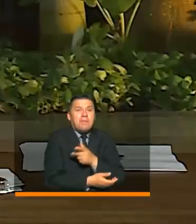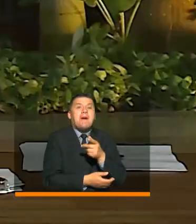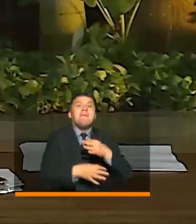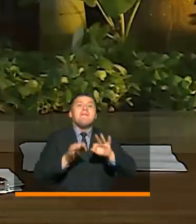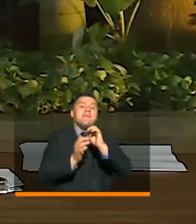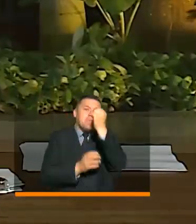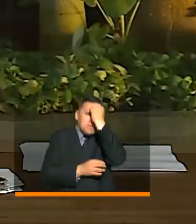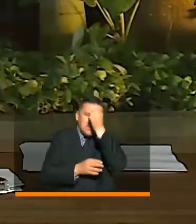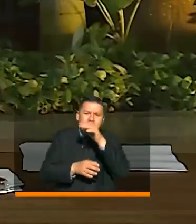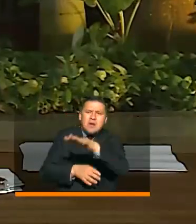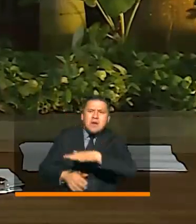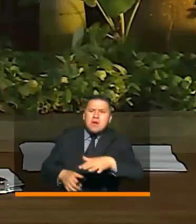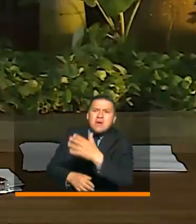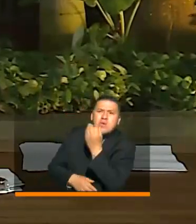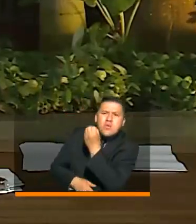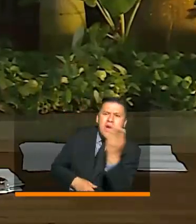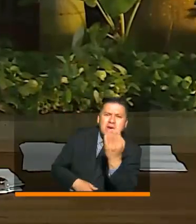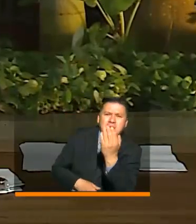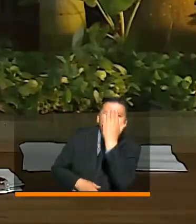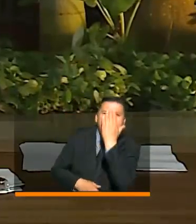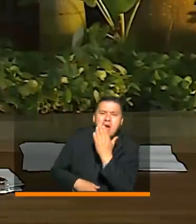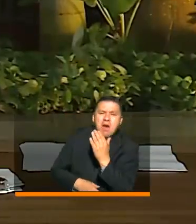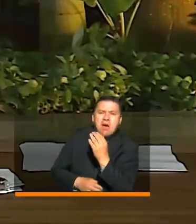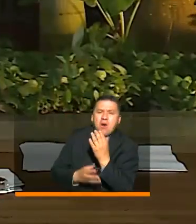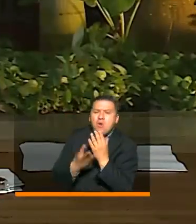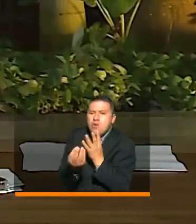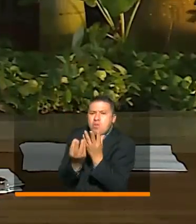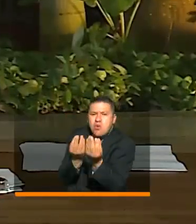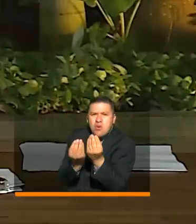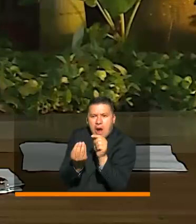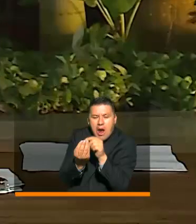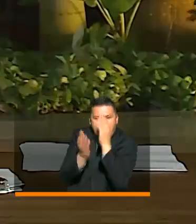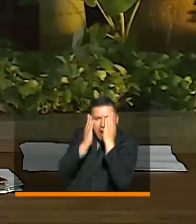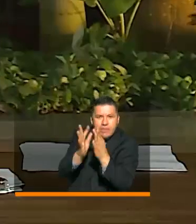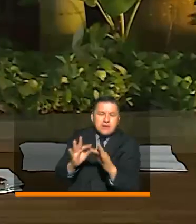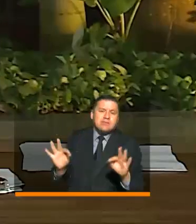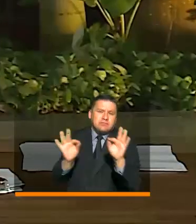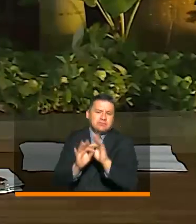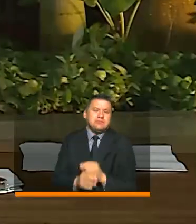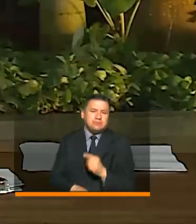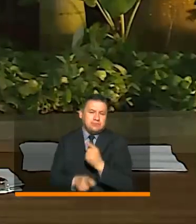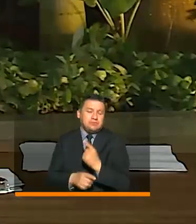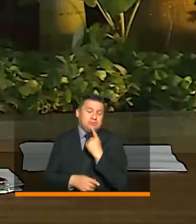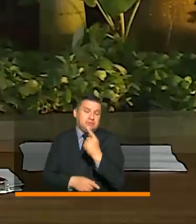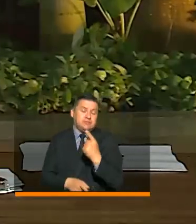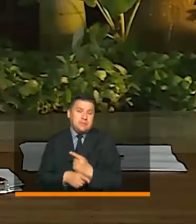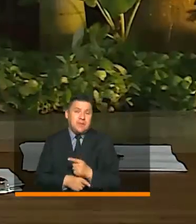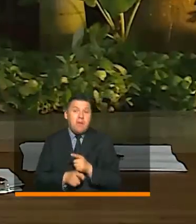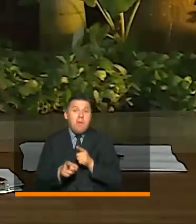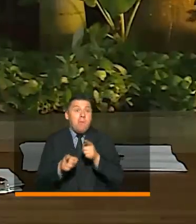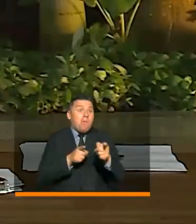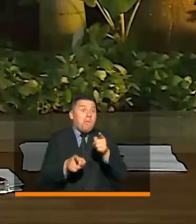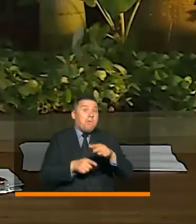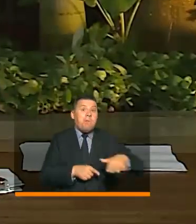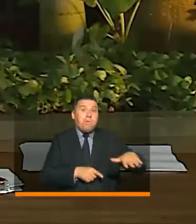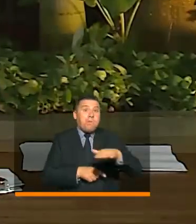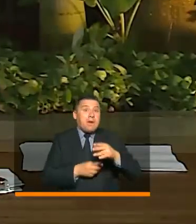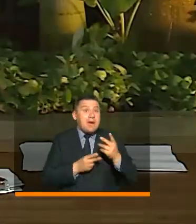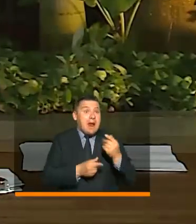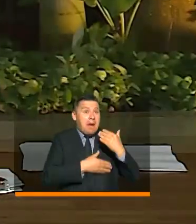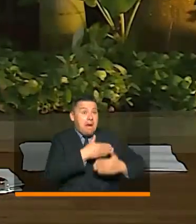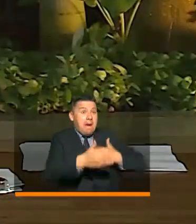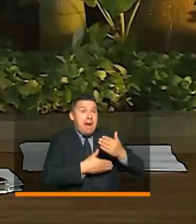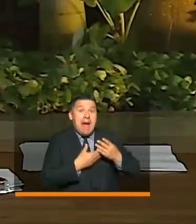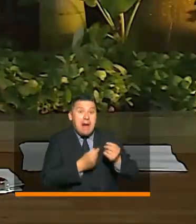etario representado territorialmente para que lo podamos atender. Dicho esto, en aquellos lugares que están más